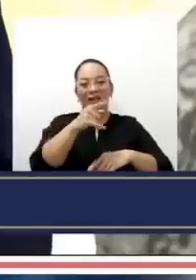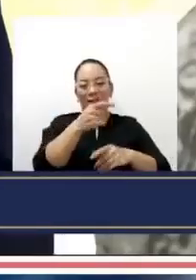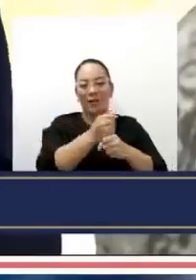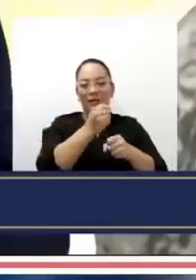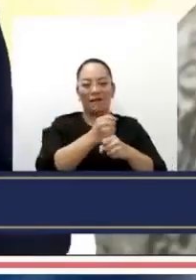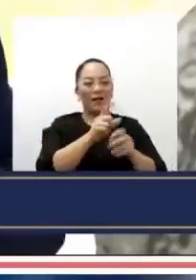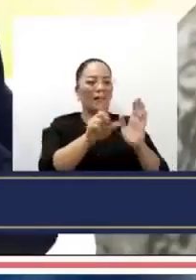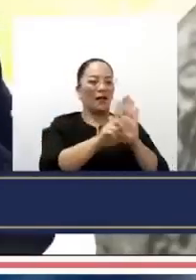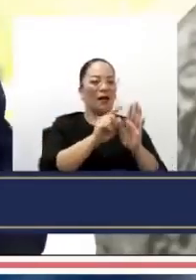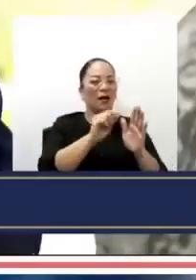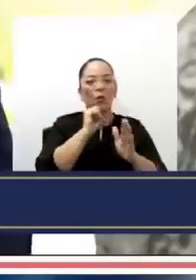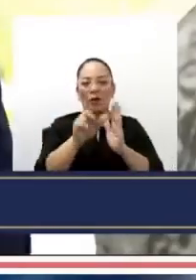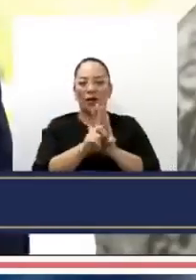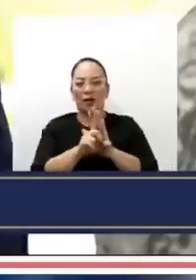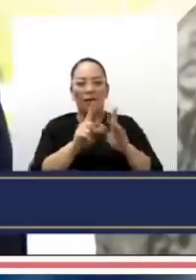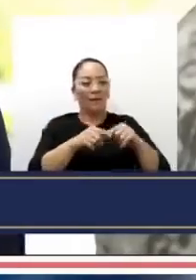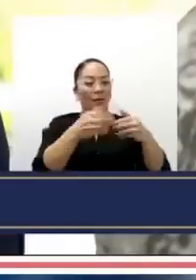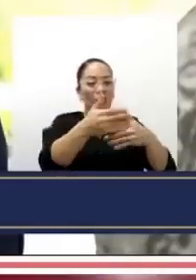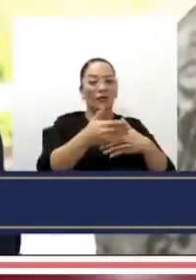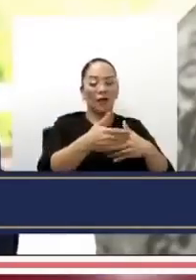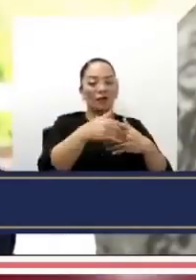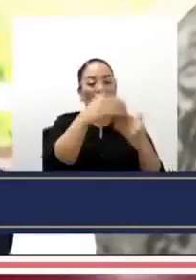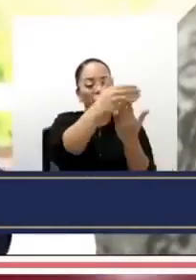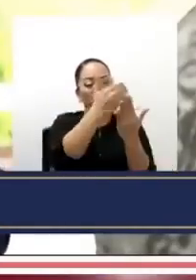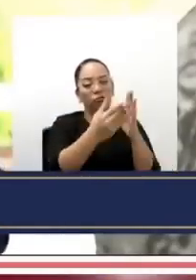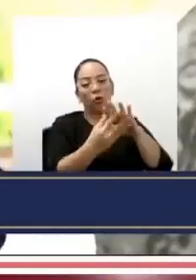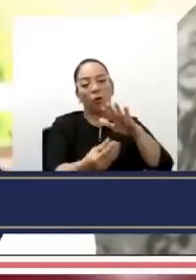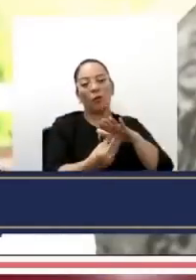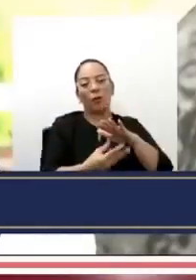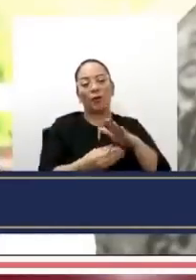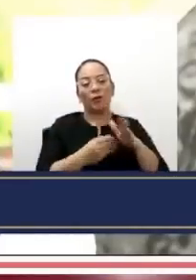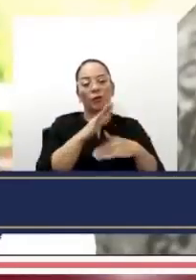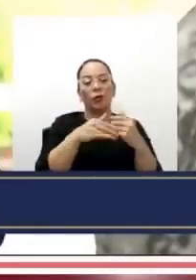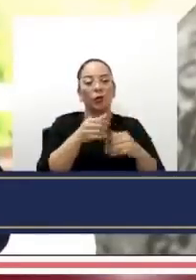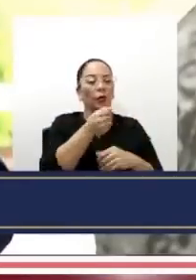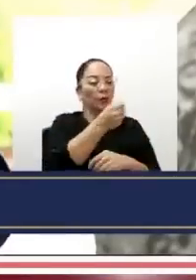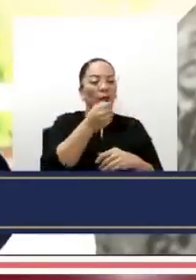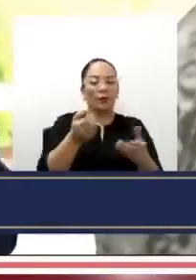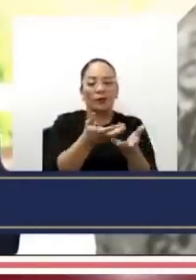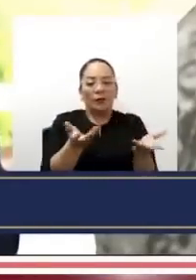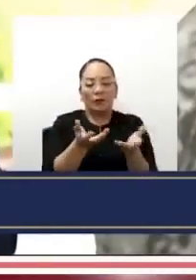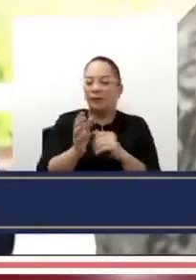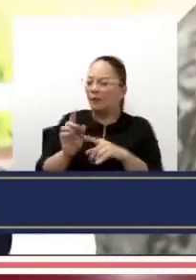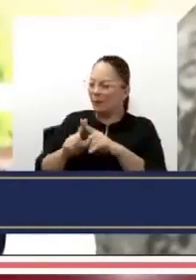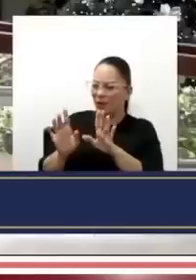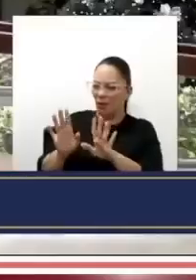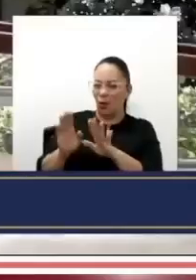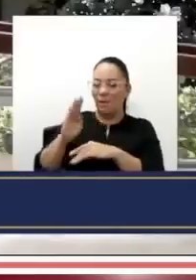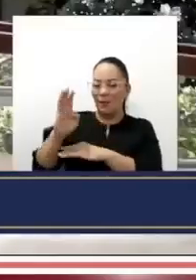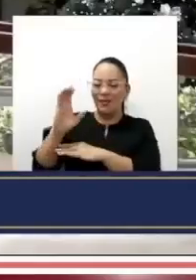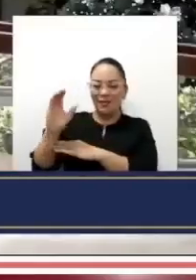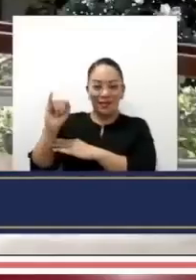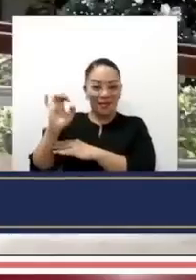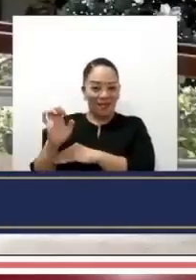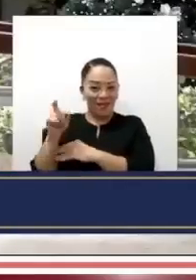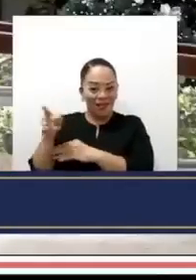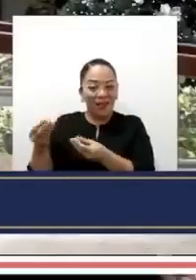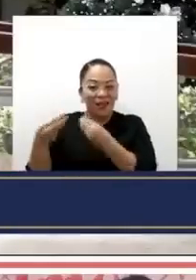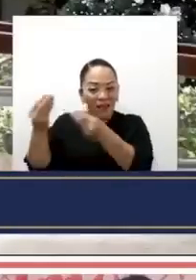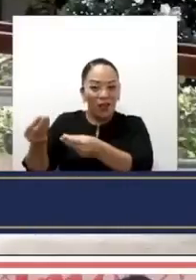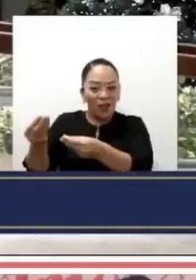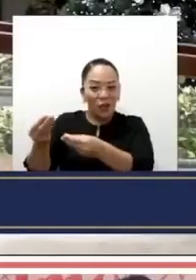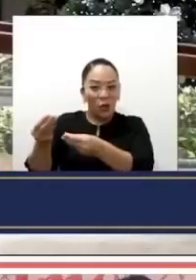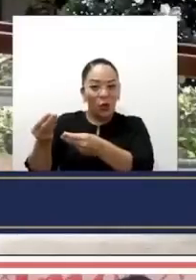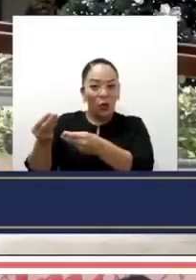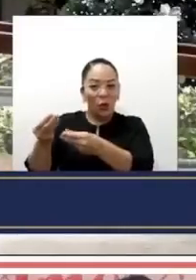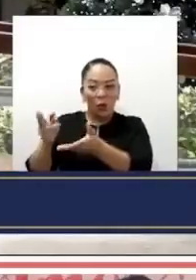o ilegalmente, y ahí está el expediente lleno de copias de todos los medios de comunicación. Pero no fue que el BCE fue el que dio